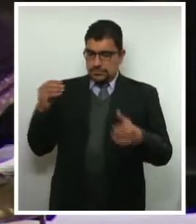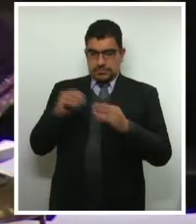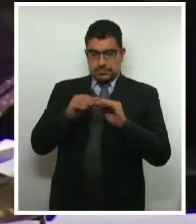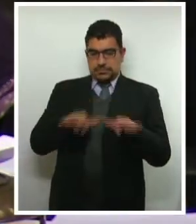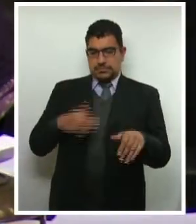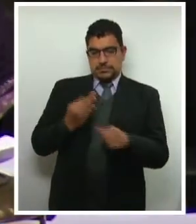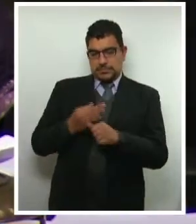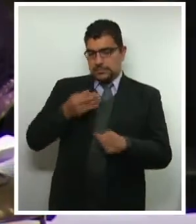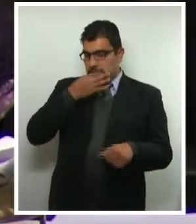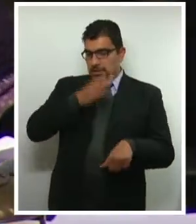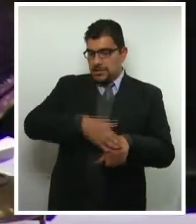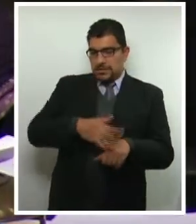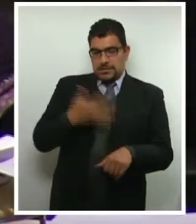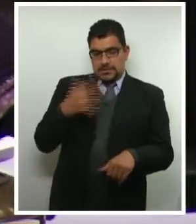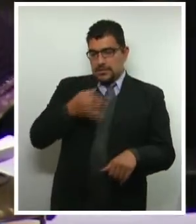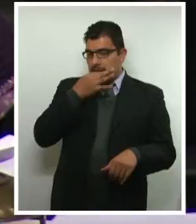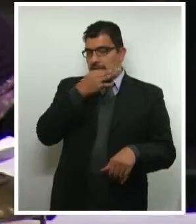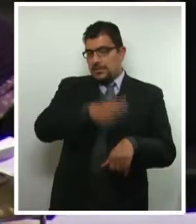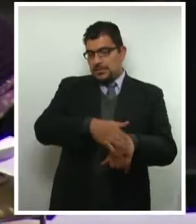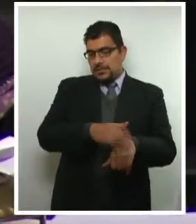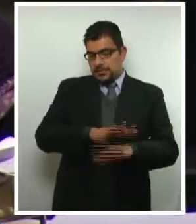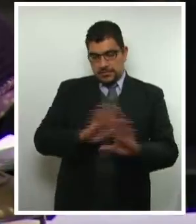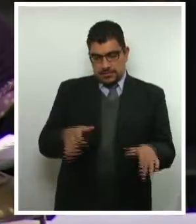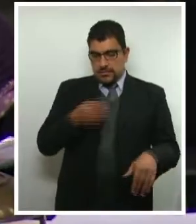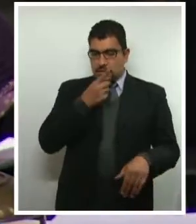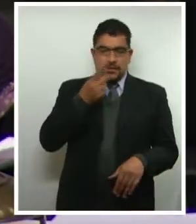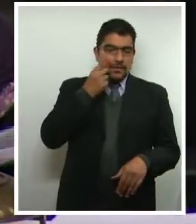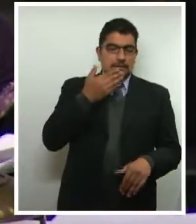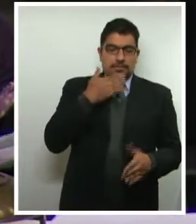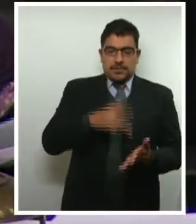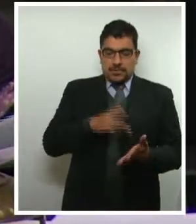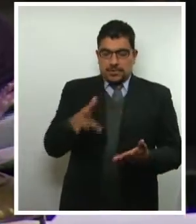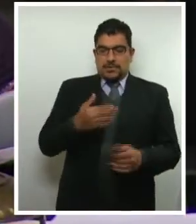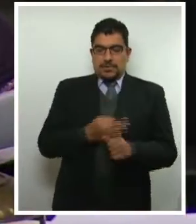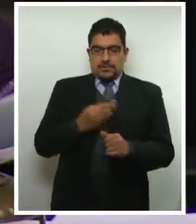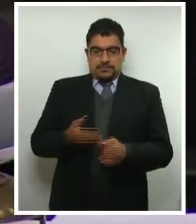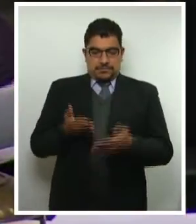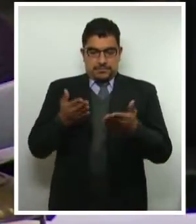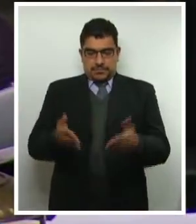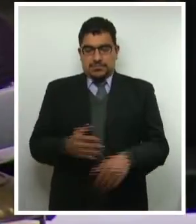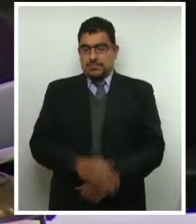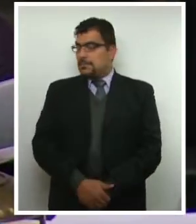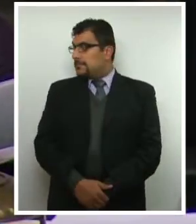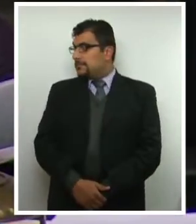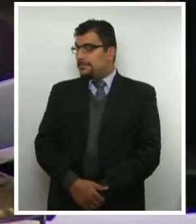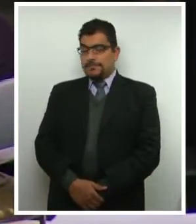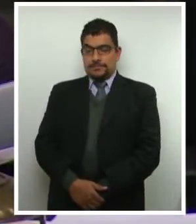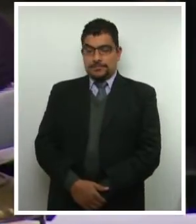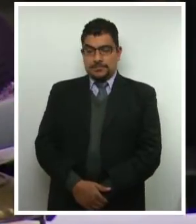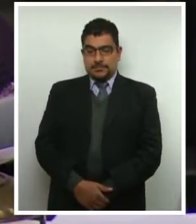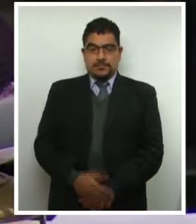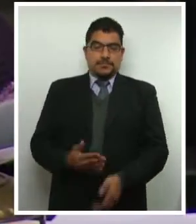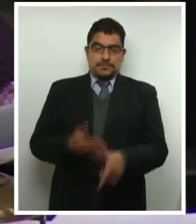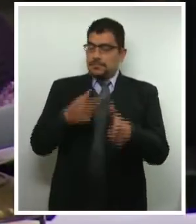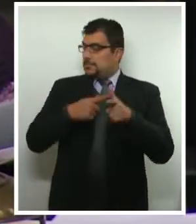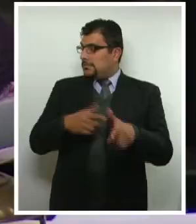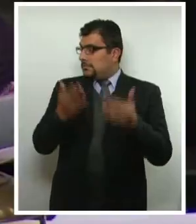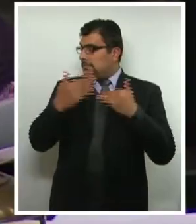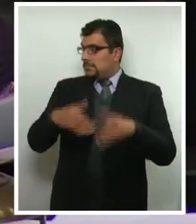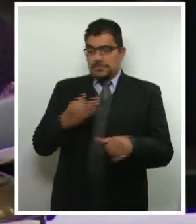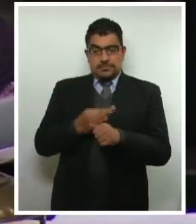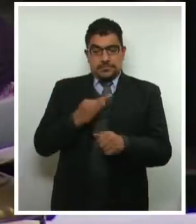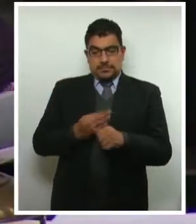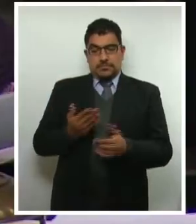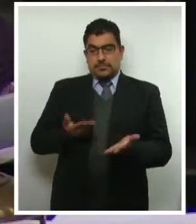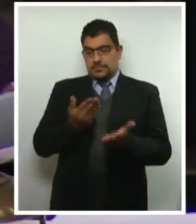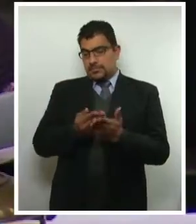lo acabamos hace 10 minutos de informar, diputada. Adelante. Entonces, continuamos. Ya expuesta